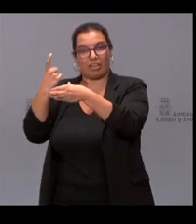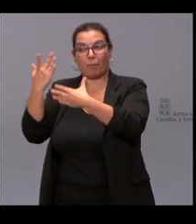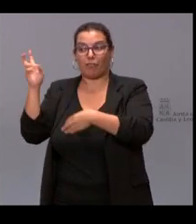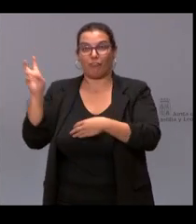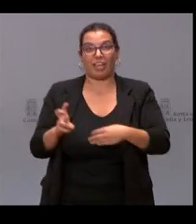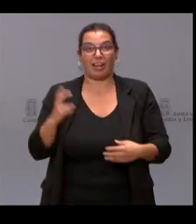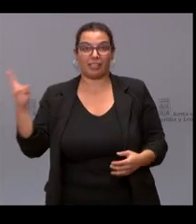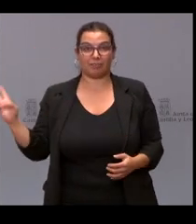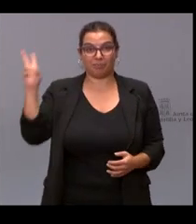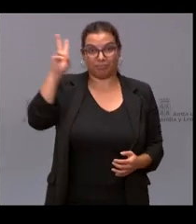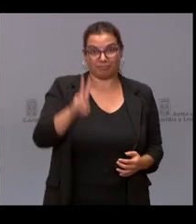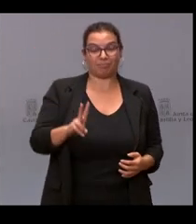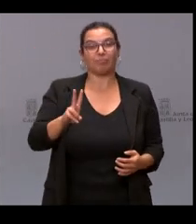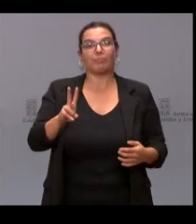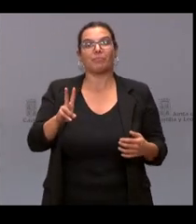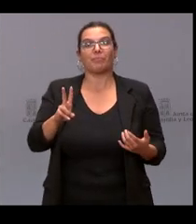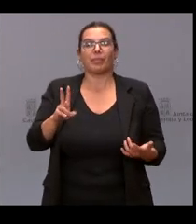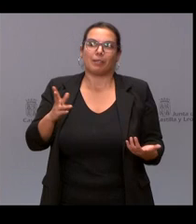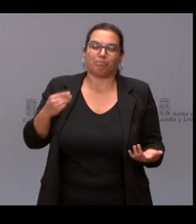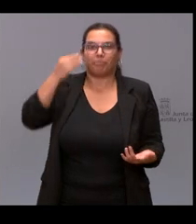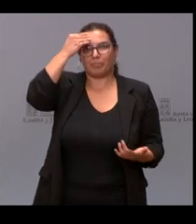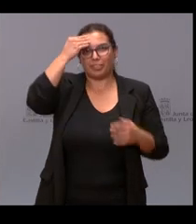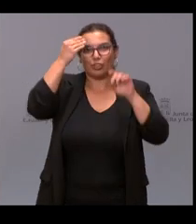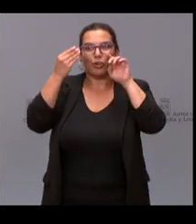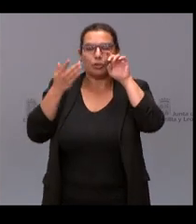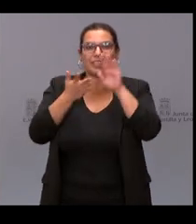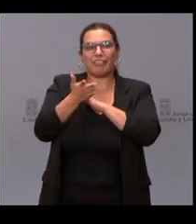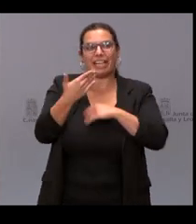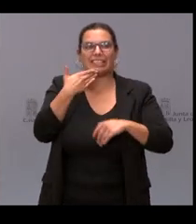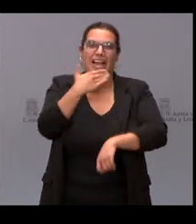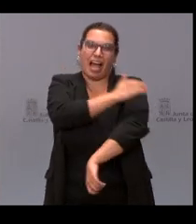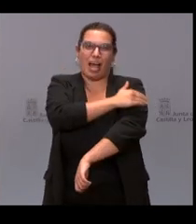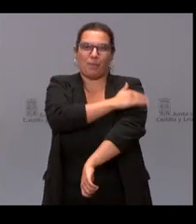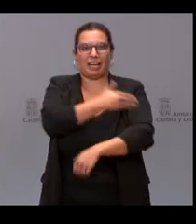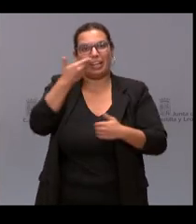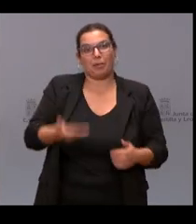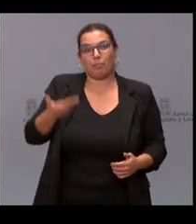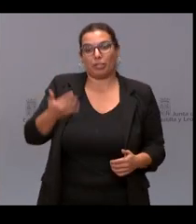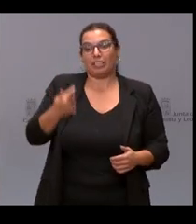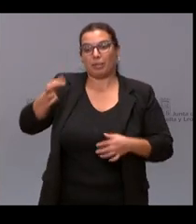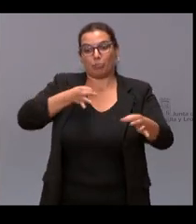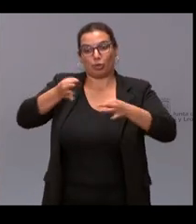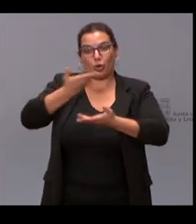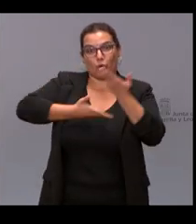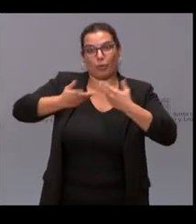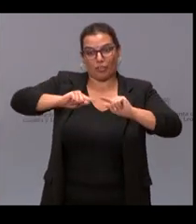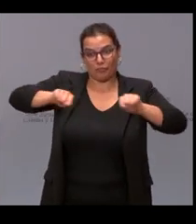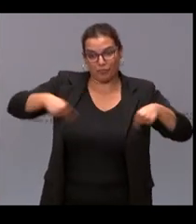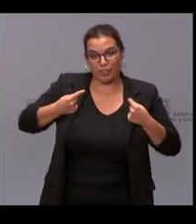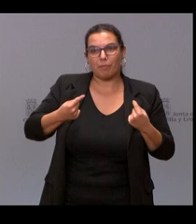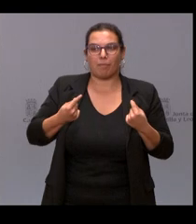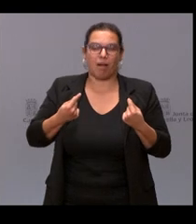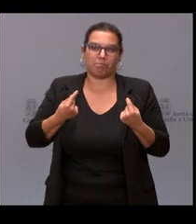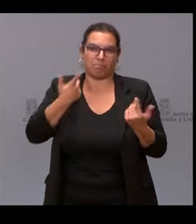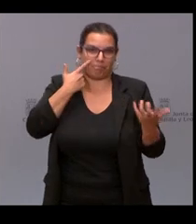aquí de Tara y de Nicola yo creo que es un aval importante y la firma de este protocolo de colaboración indica